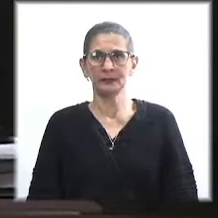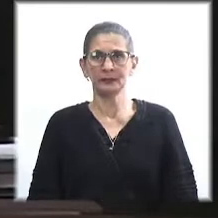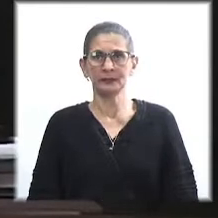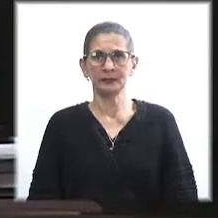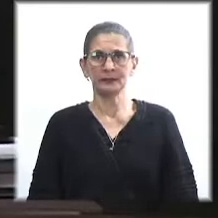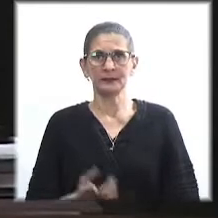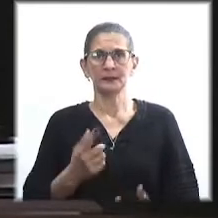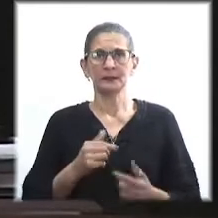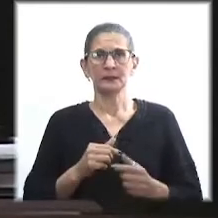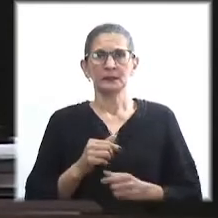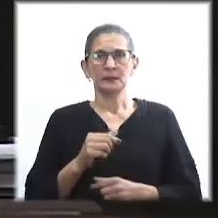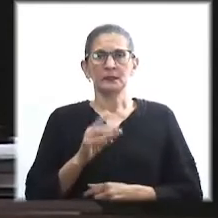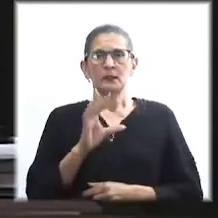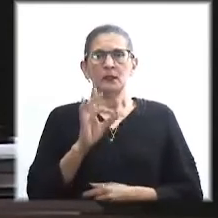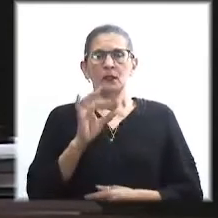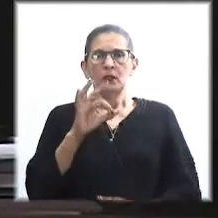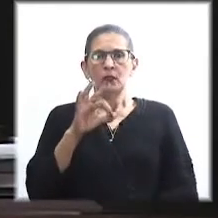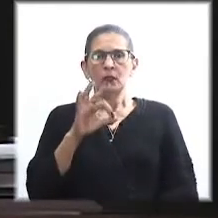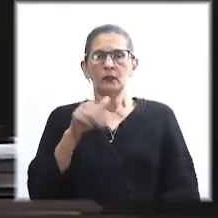Senador Domenech.